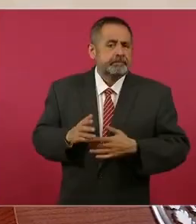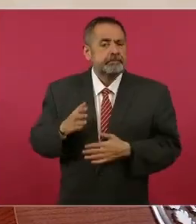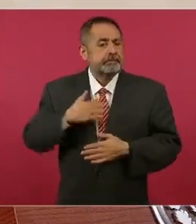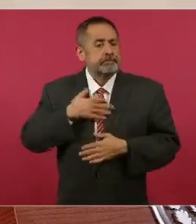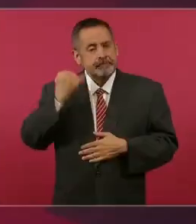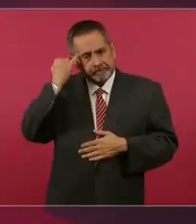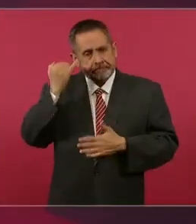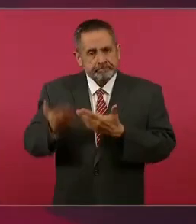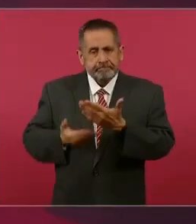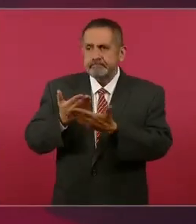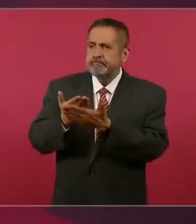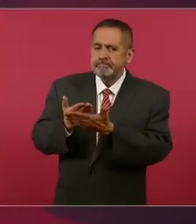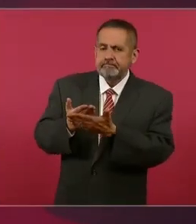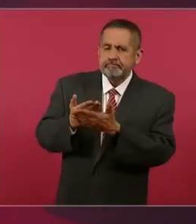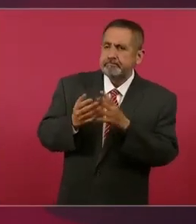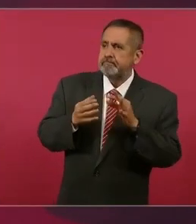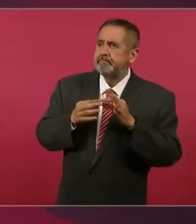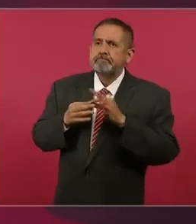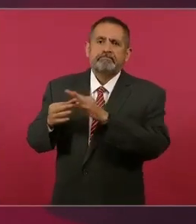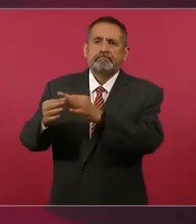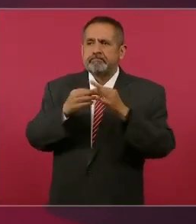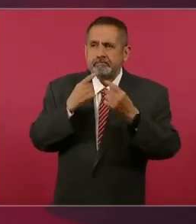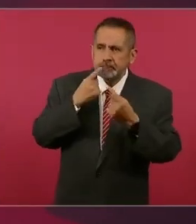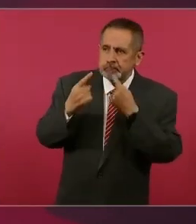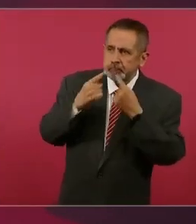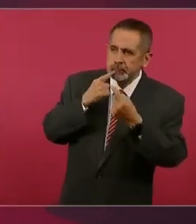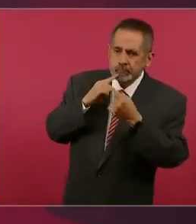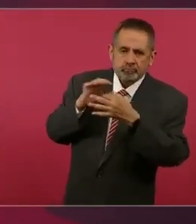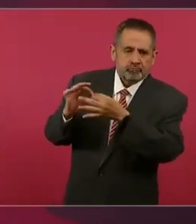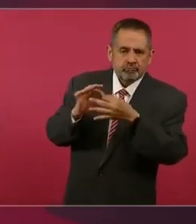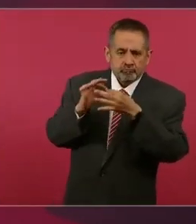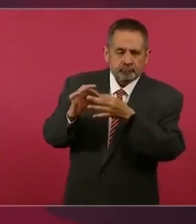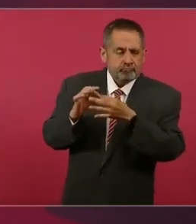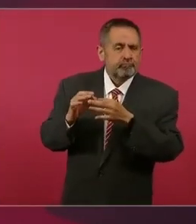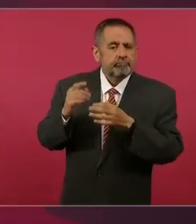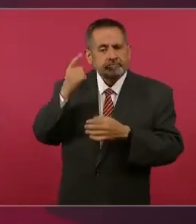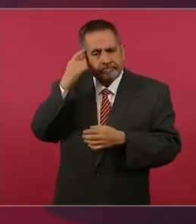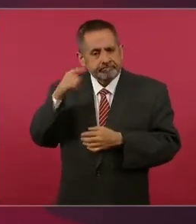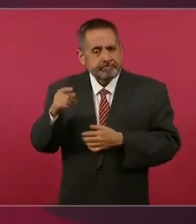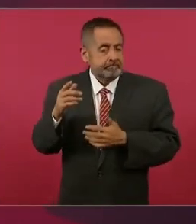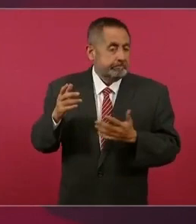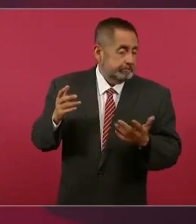nosotros? Cooperación para que si